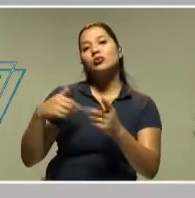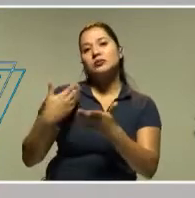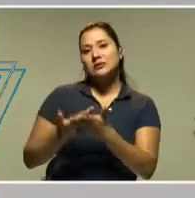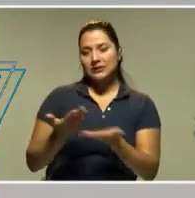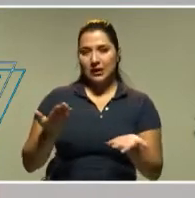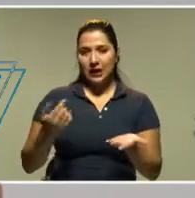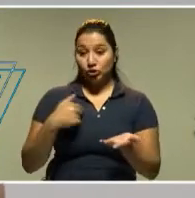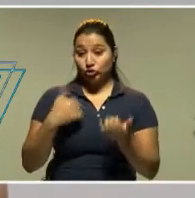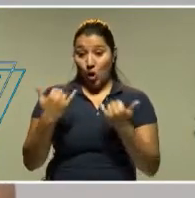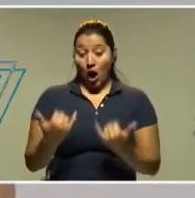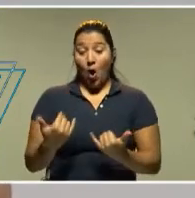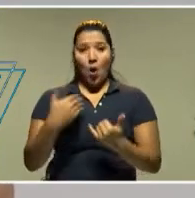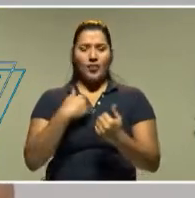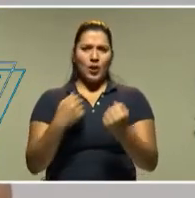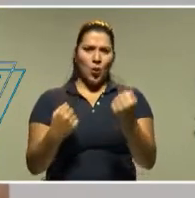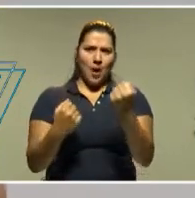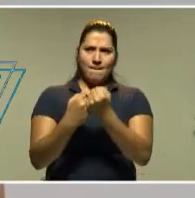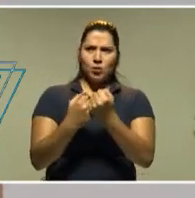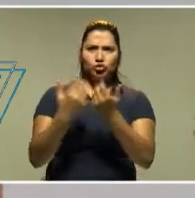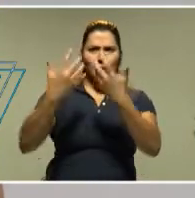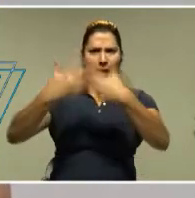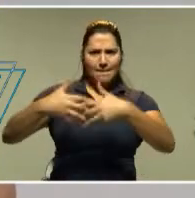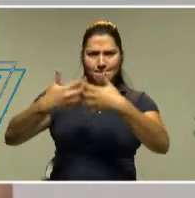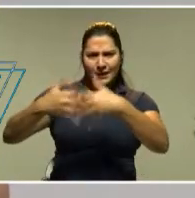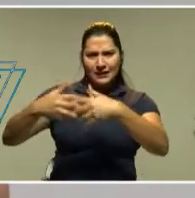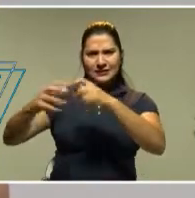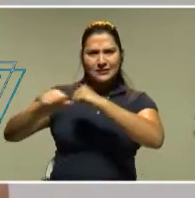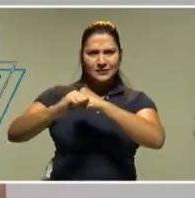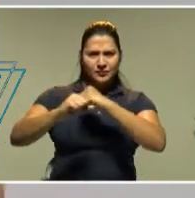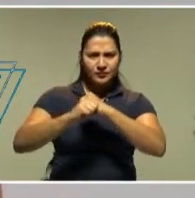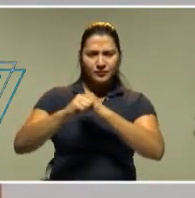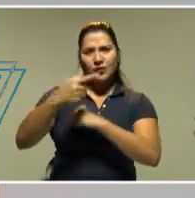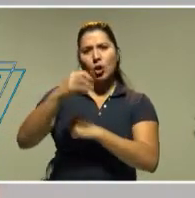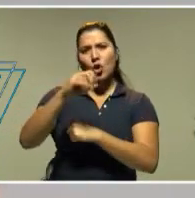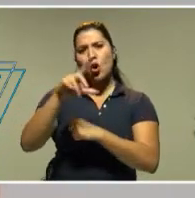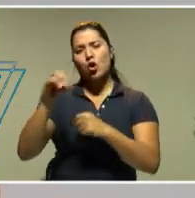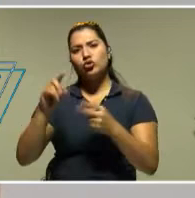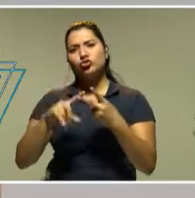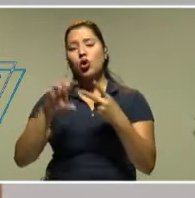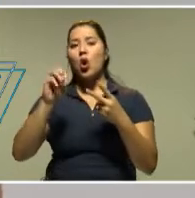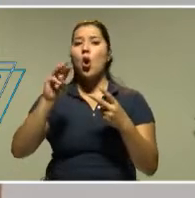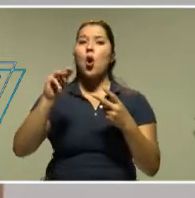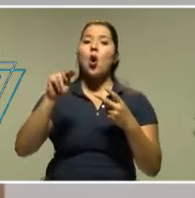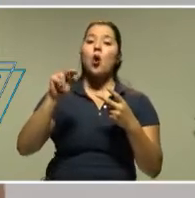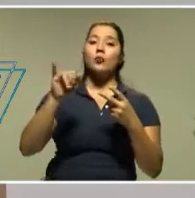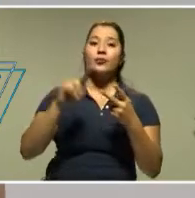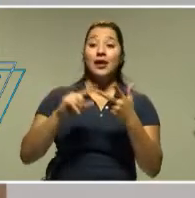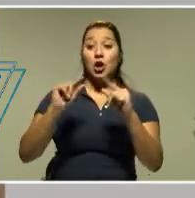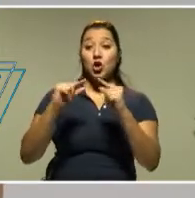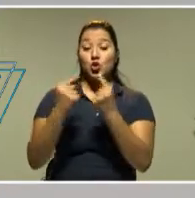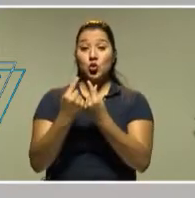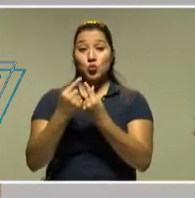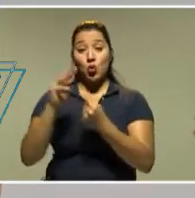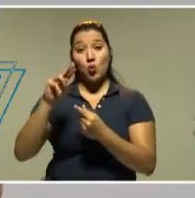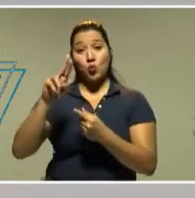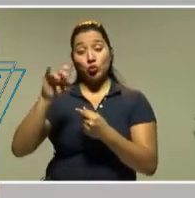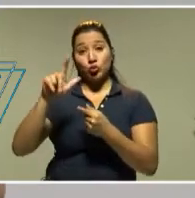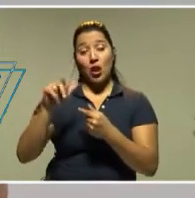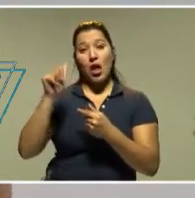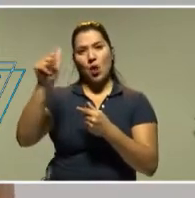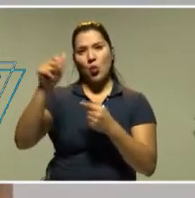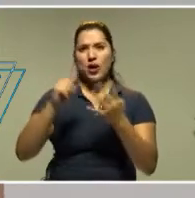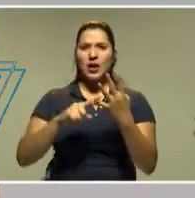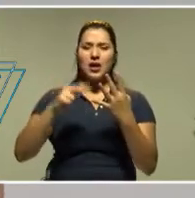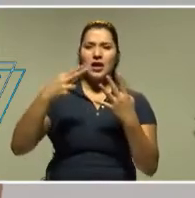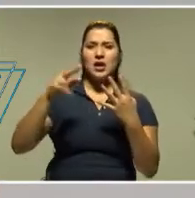ahora tengo apoyos de patrocinadores, que está Goyo, Omni, Grupo Mutual La Juela y Hyundai, que sí, se